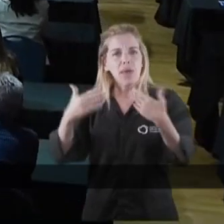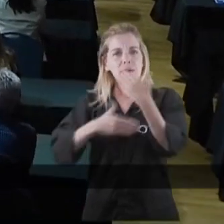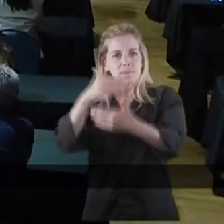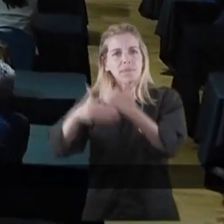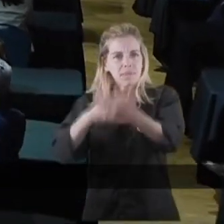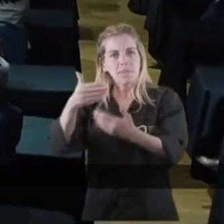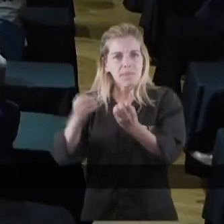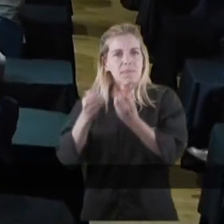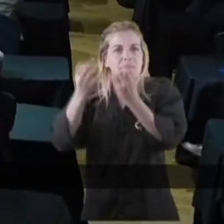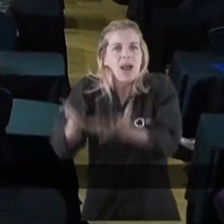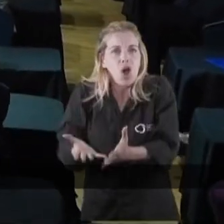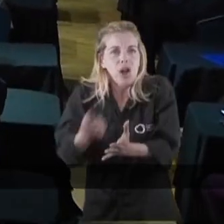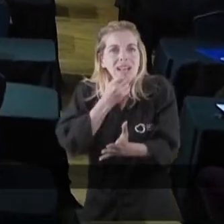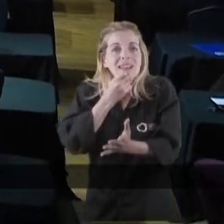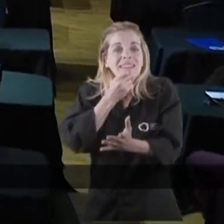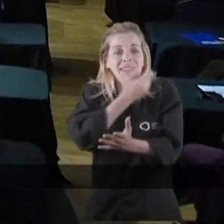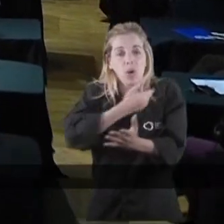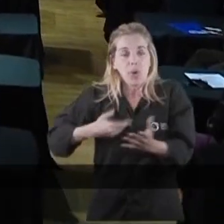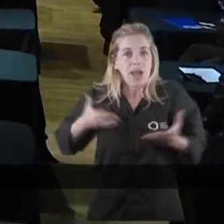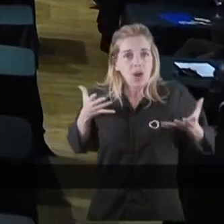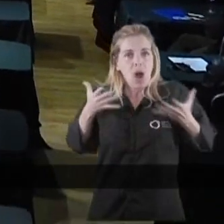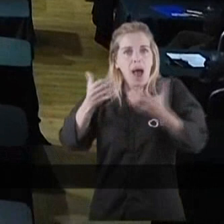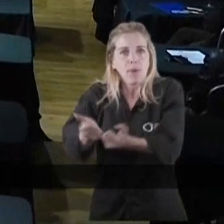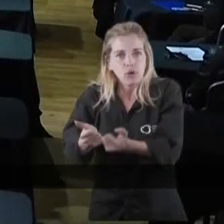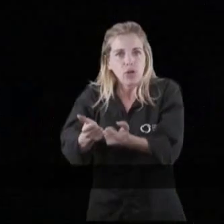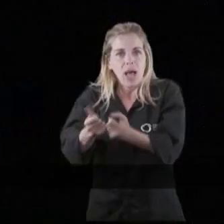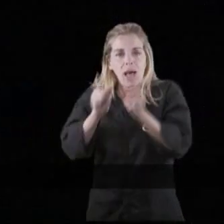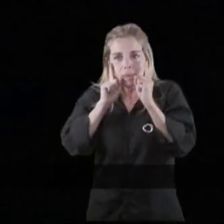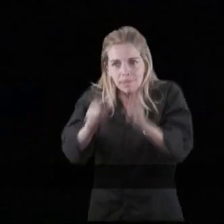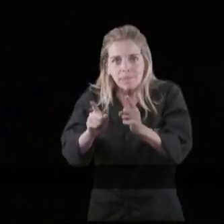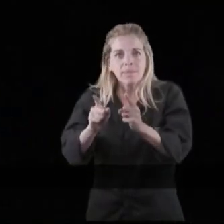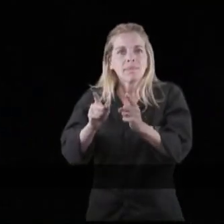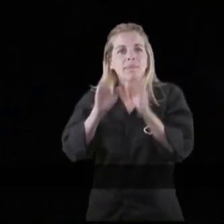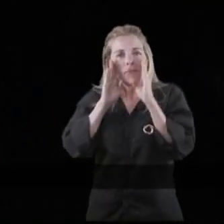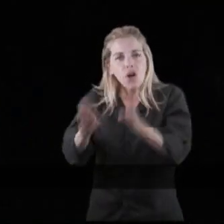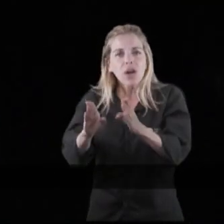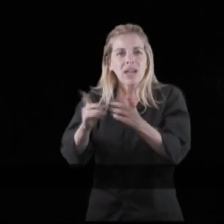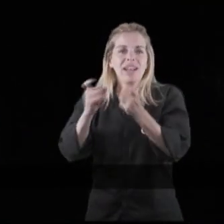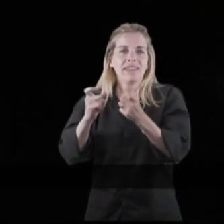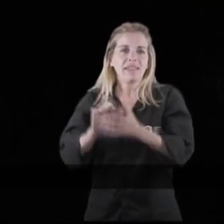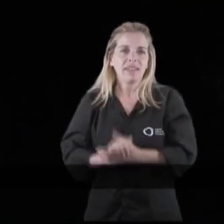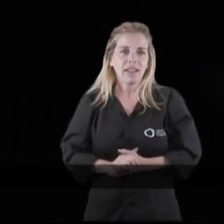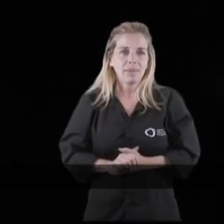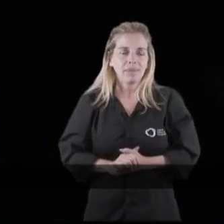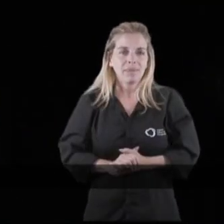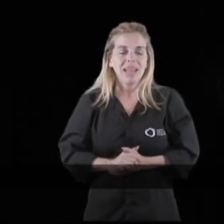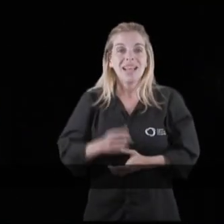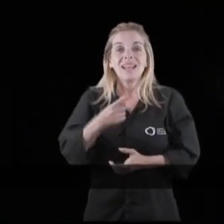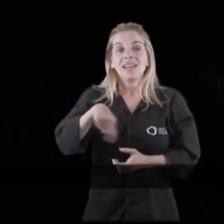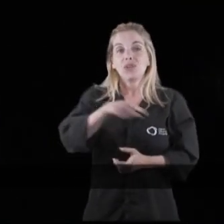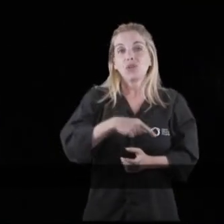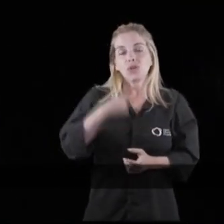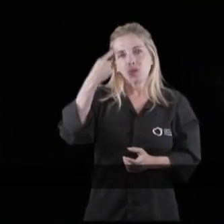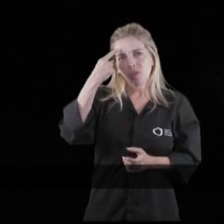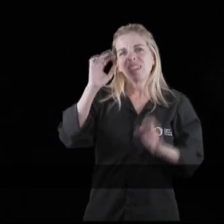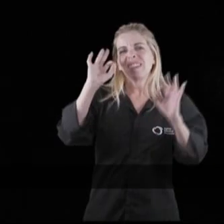es que le ponemos la atención que realmente merece. Si uno tiene en cuenta que la pequeña y mediana